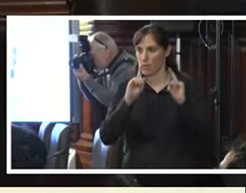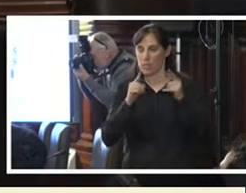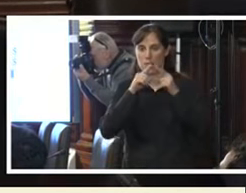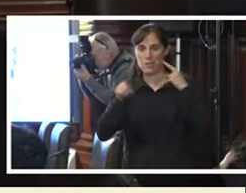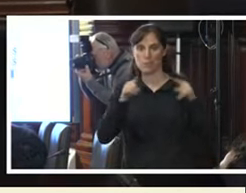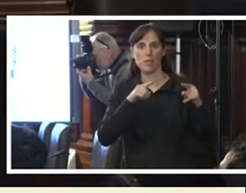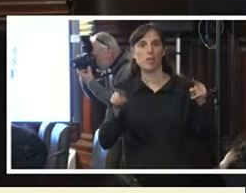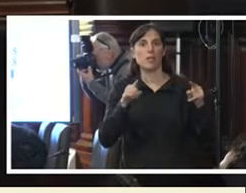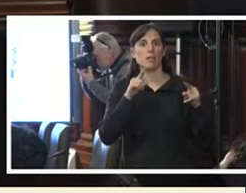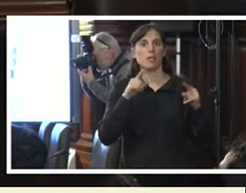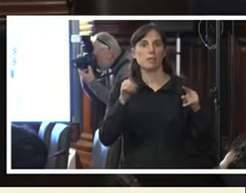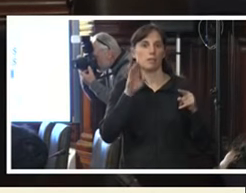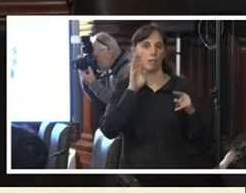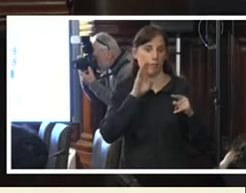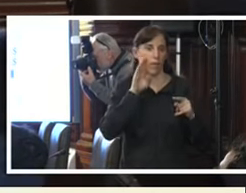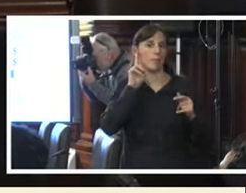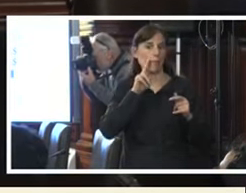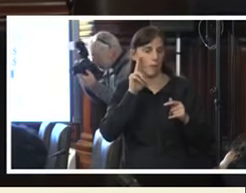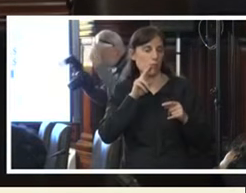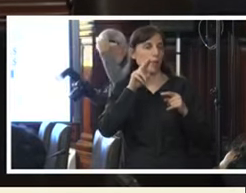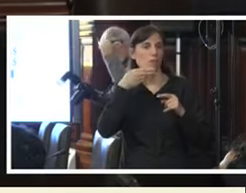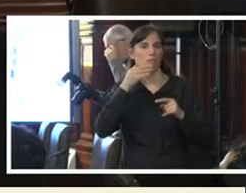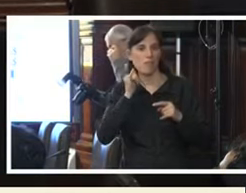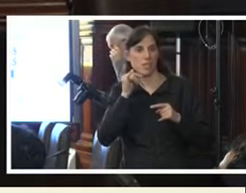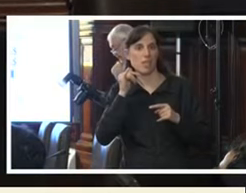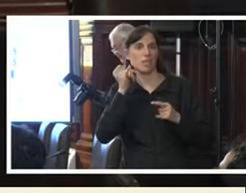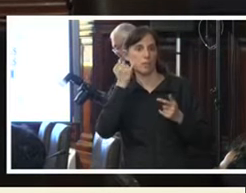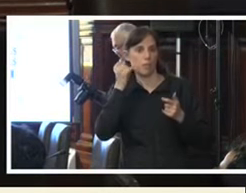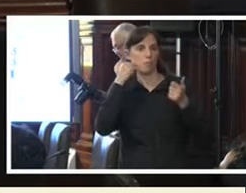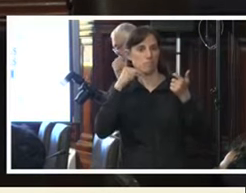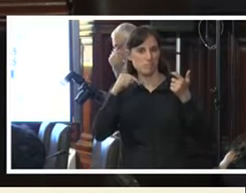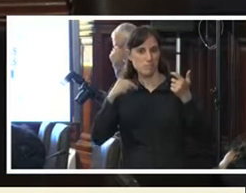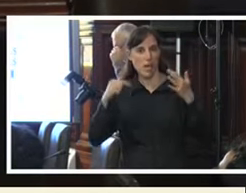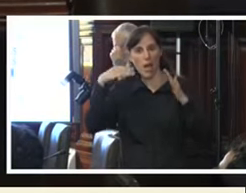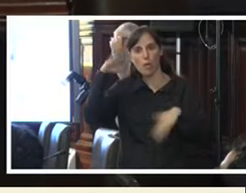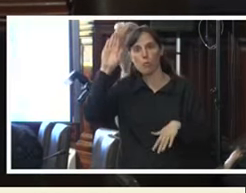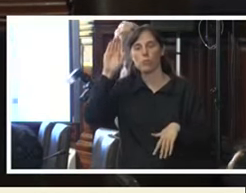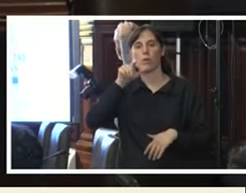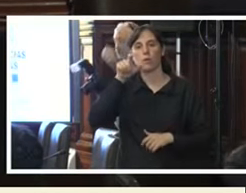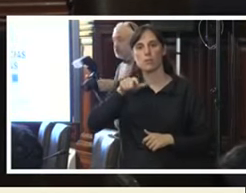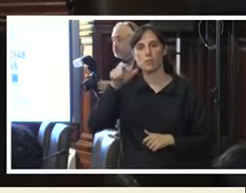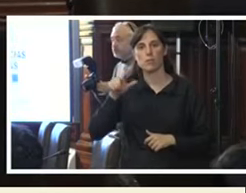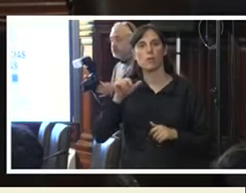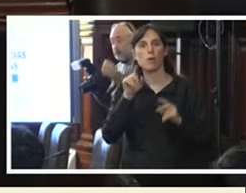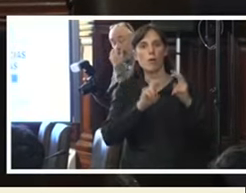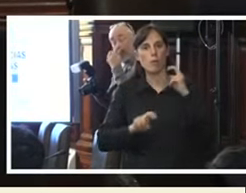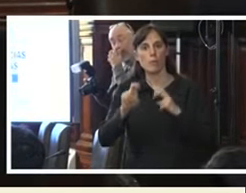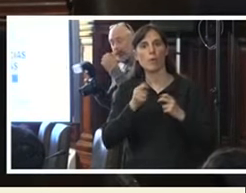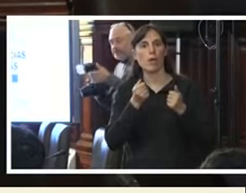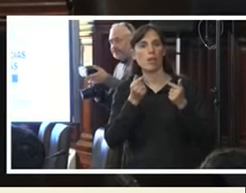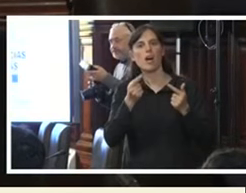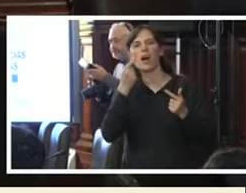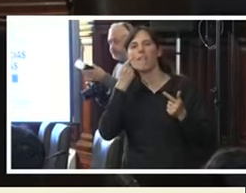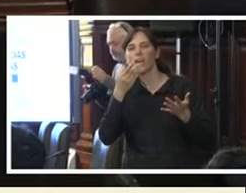percibidas lésbicas gays bisexuales y trans adultas mayores en nuestros países con la intención de ofrecerles una aproximación